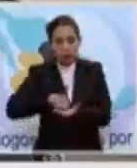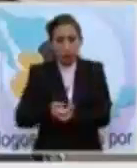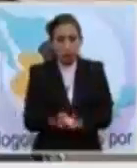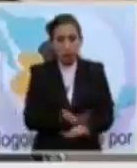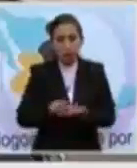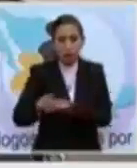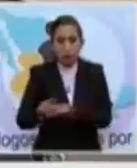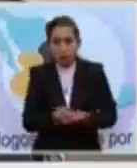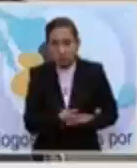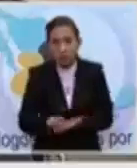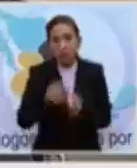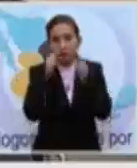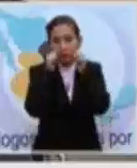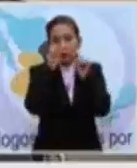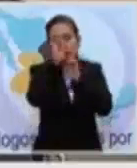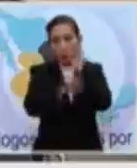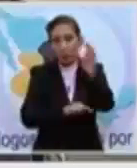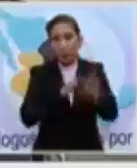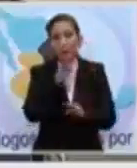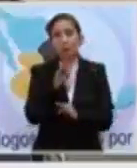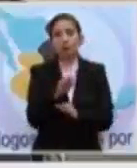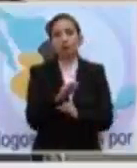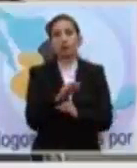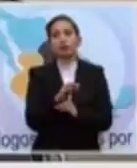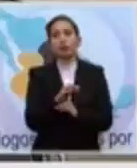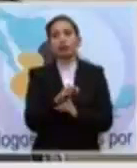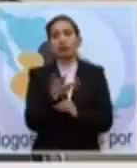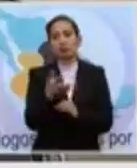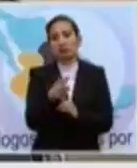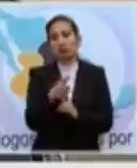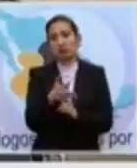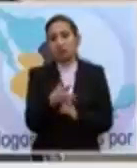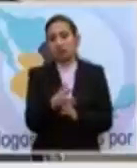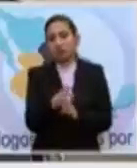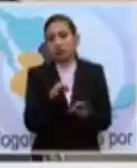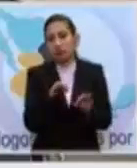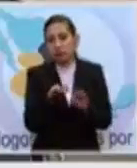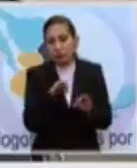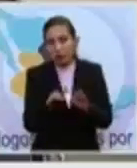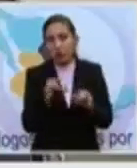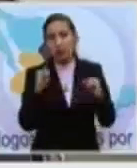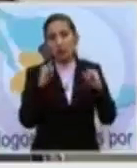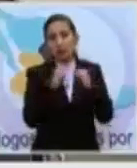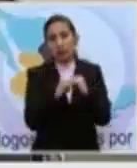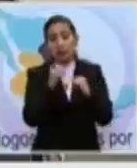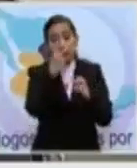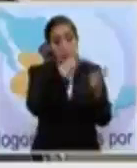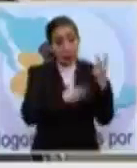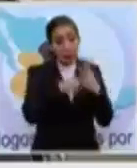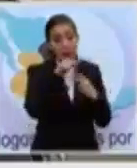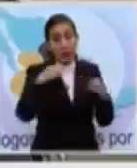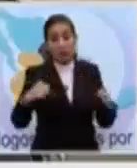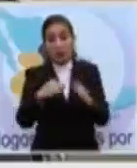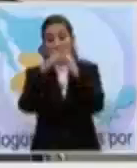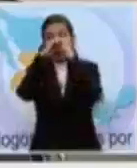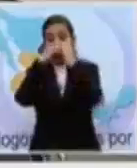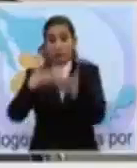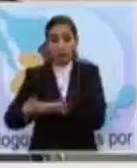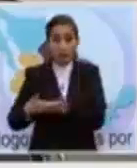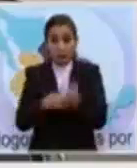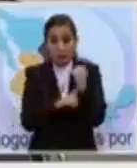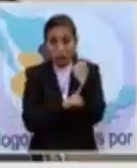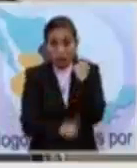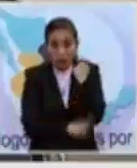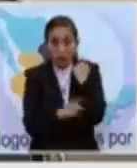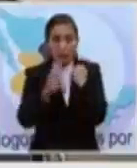emergencia obstétrica, sea del trabajador de donde venga trabajando o de la institución que venga, la emergencia obstétrica es una atención de